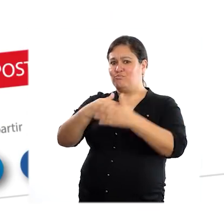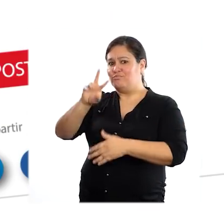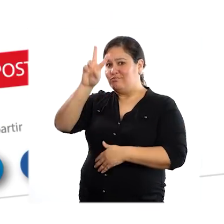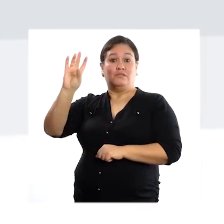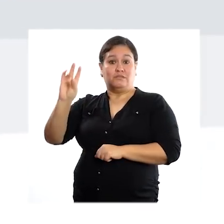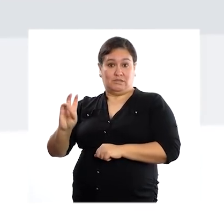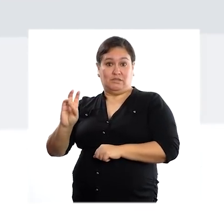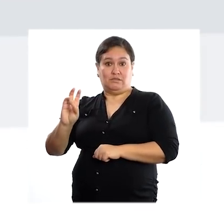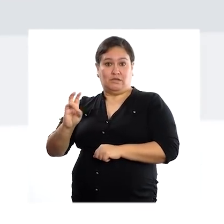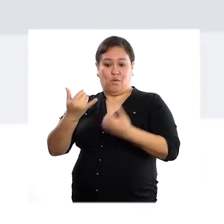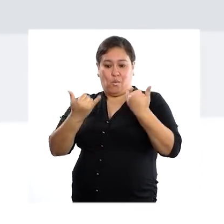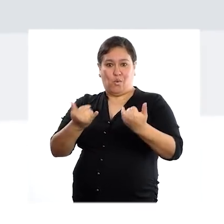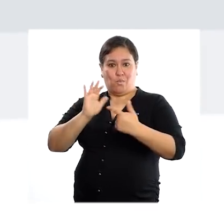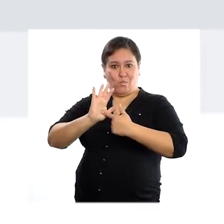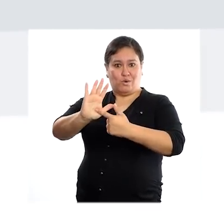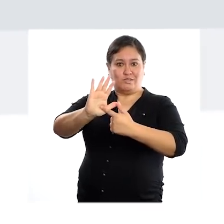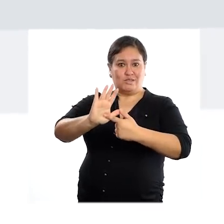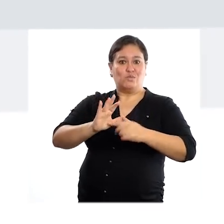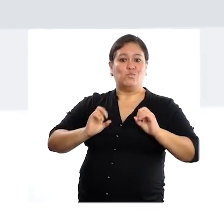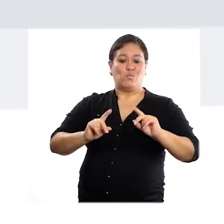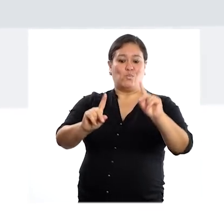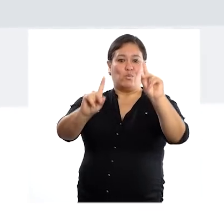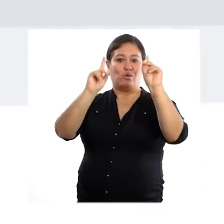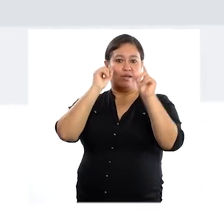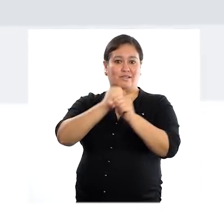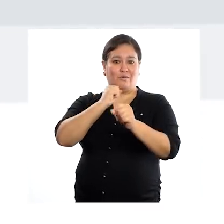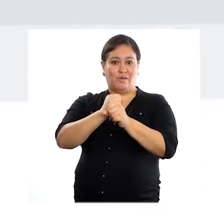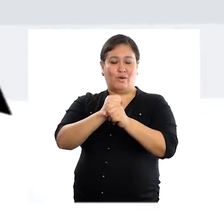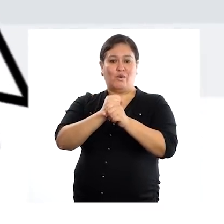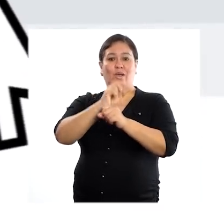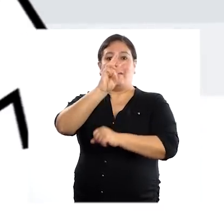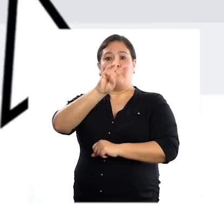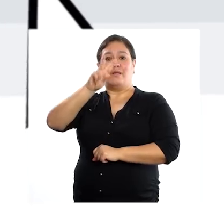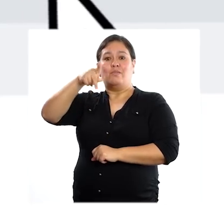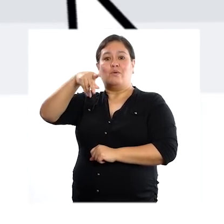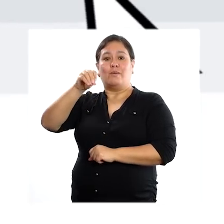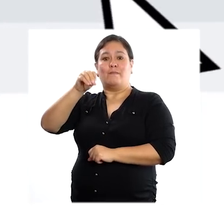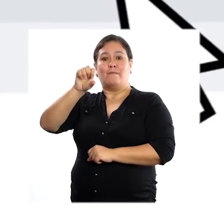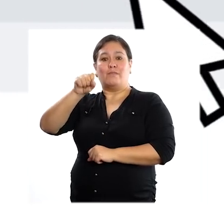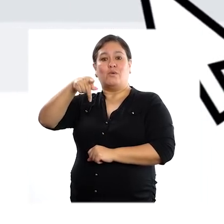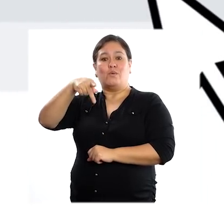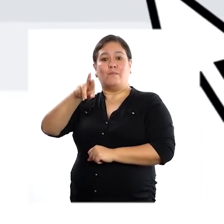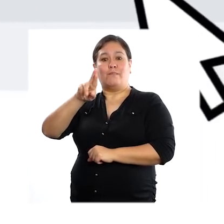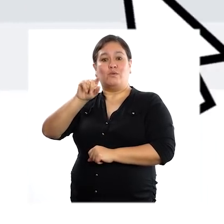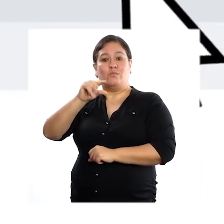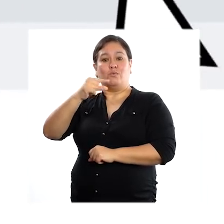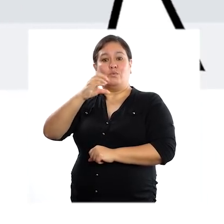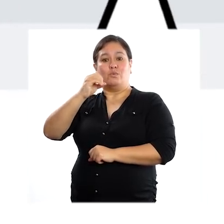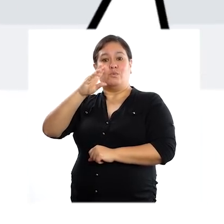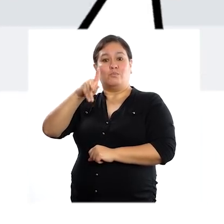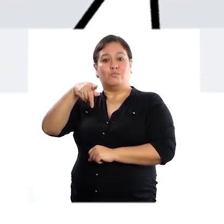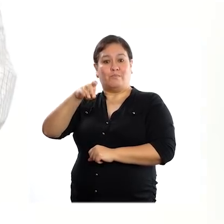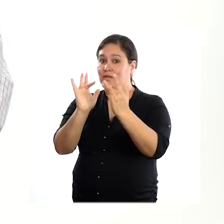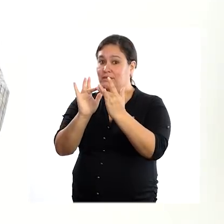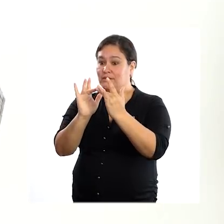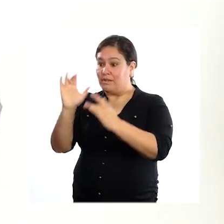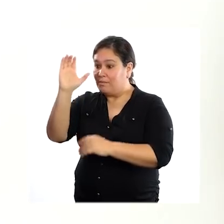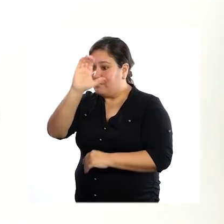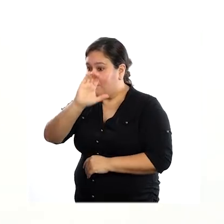todo el Perú. Publica hoy tu oferta laboral en www.empleosperu.gov.pe